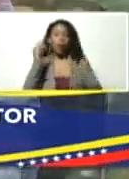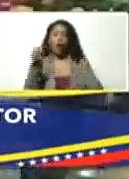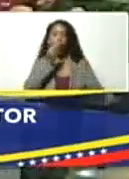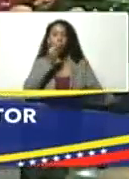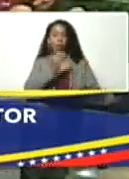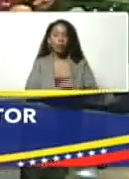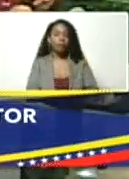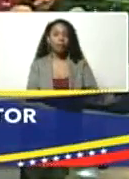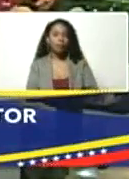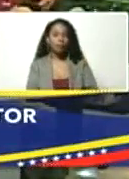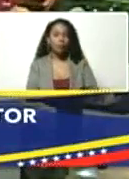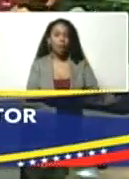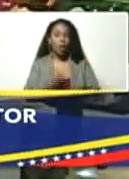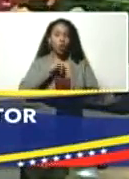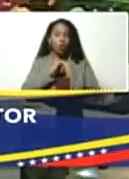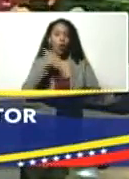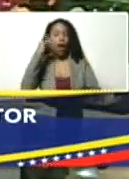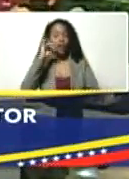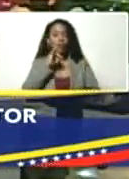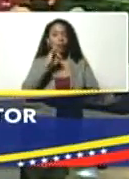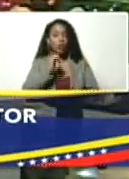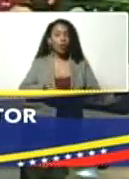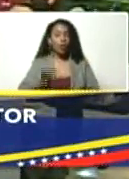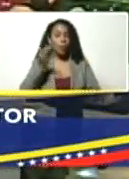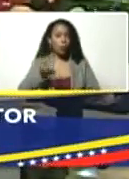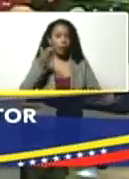aquí tenemos algunos datos importantes